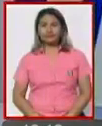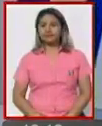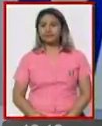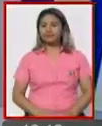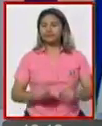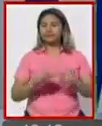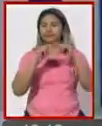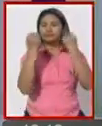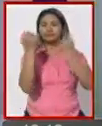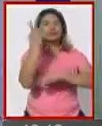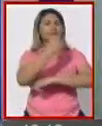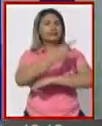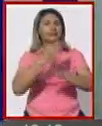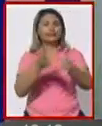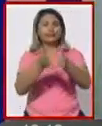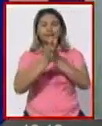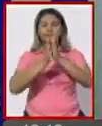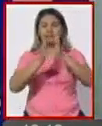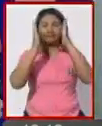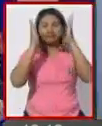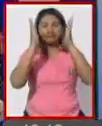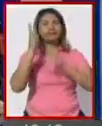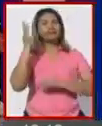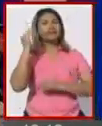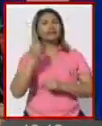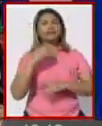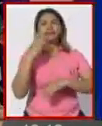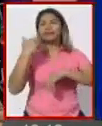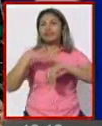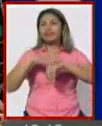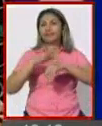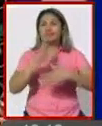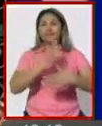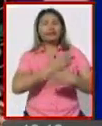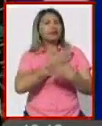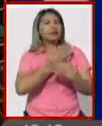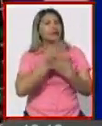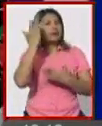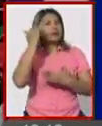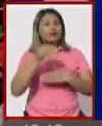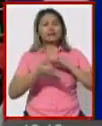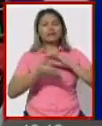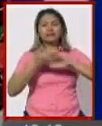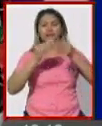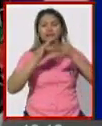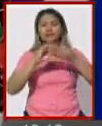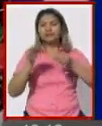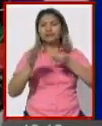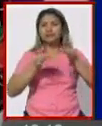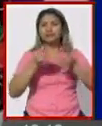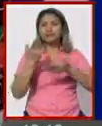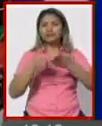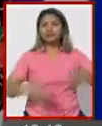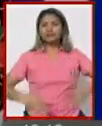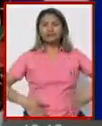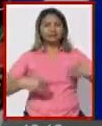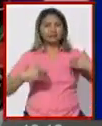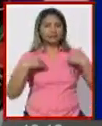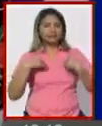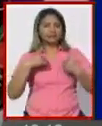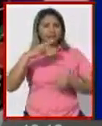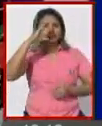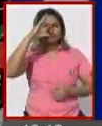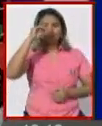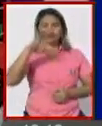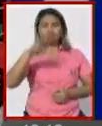En nuestro sector de Brigada al Día le pedimos toda su atención, pero sobre todo su solidaridad, porque le vamos a comentar la situación que está pasando un menor